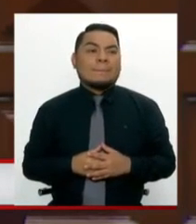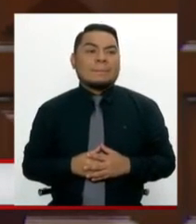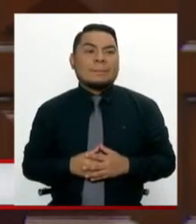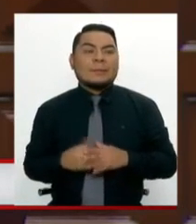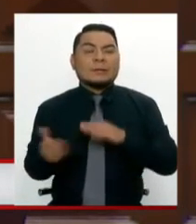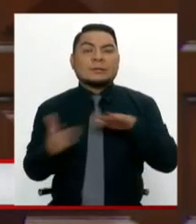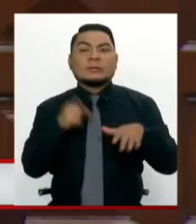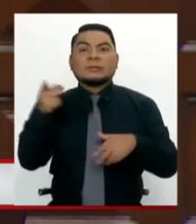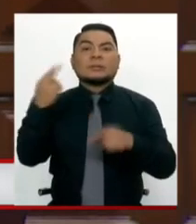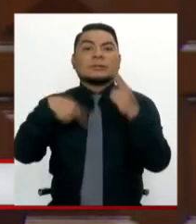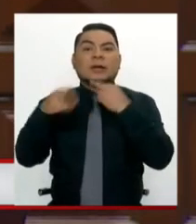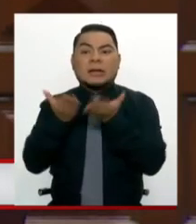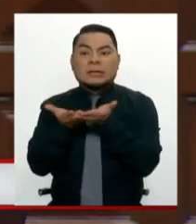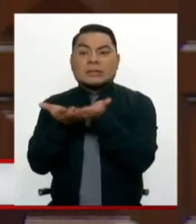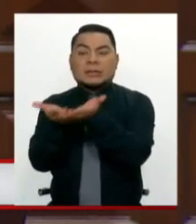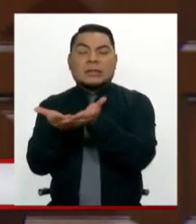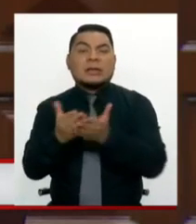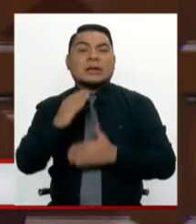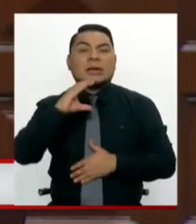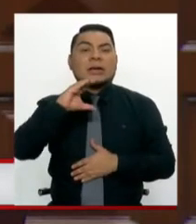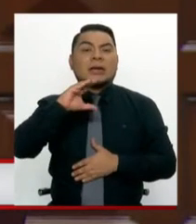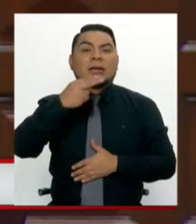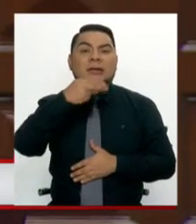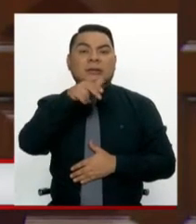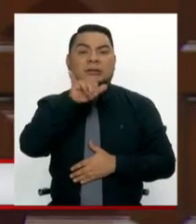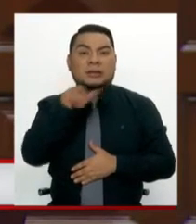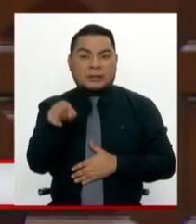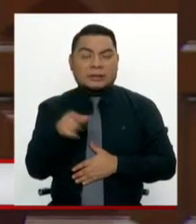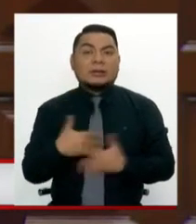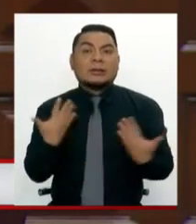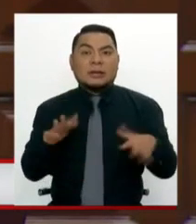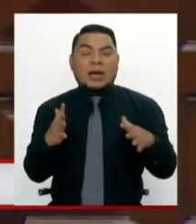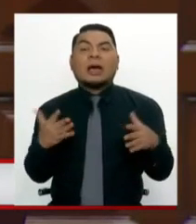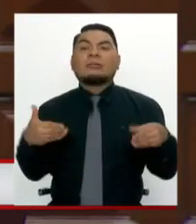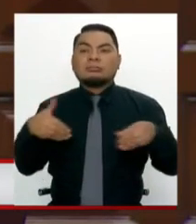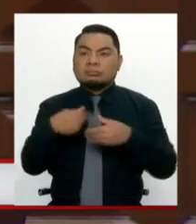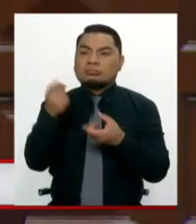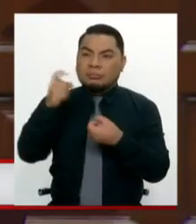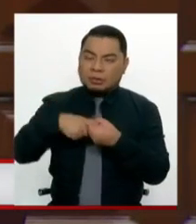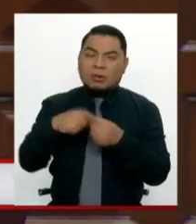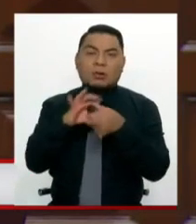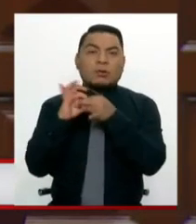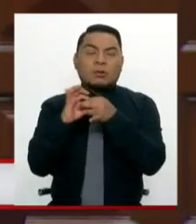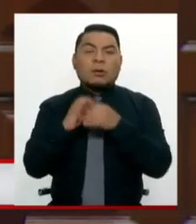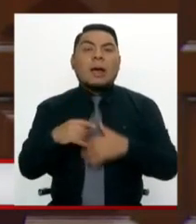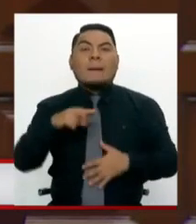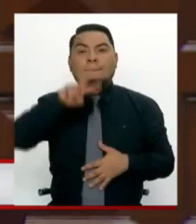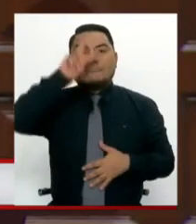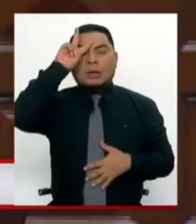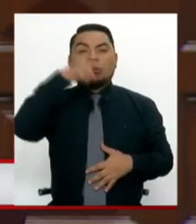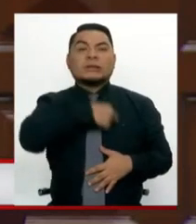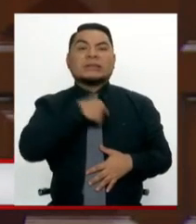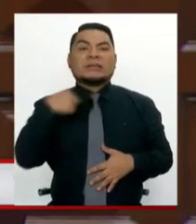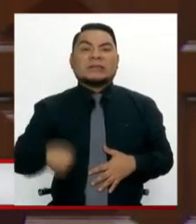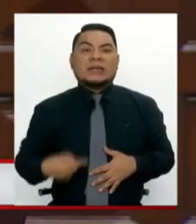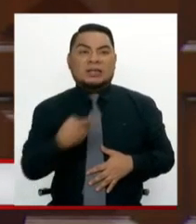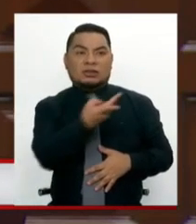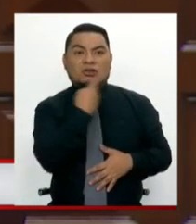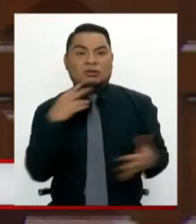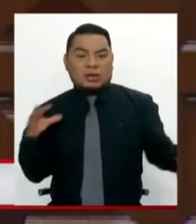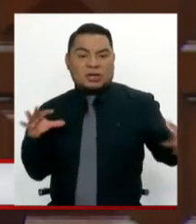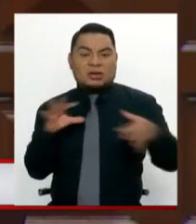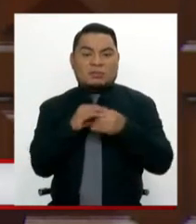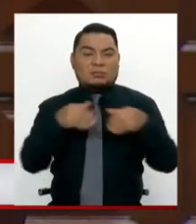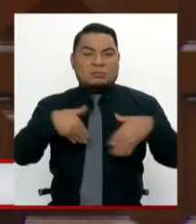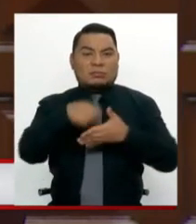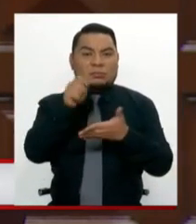al megapuerto de Chancay, hemos concertado la participación conjunta Perú-China en el